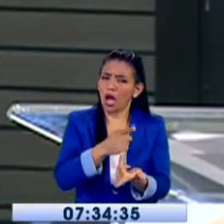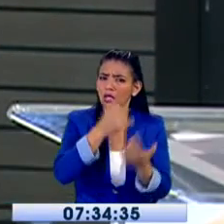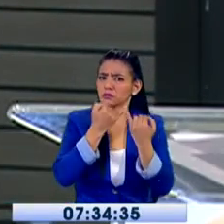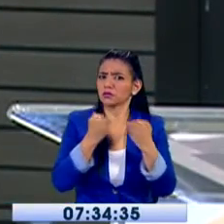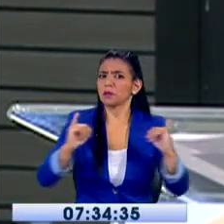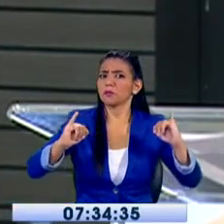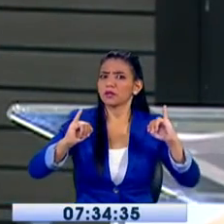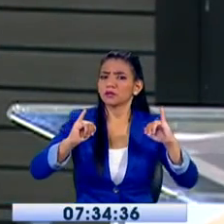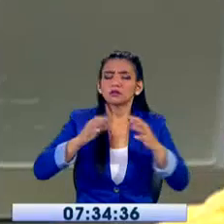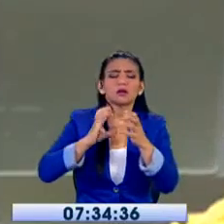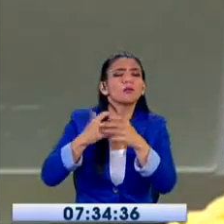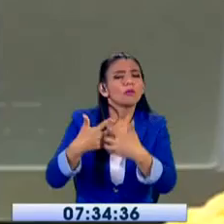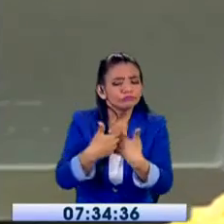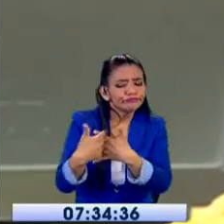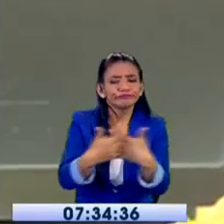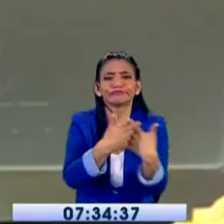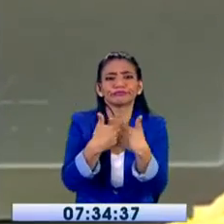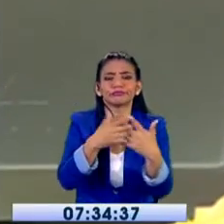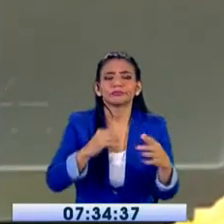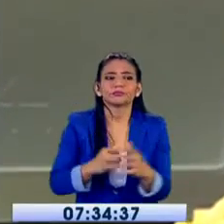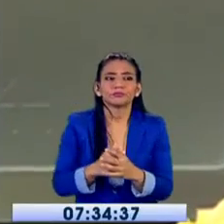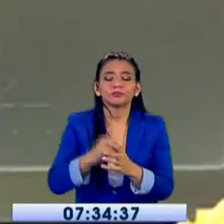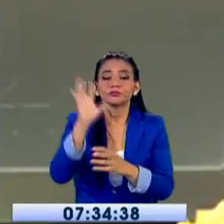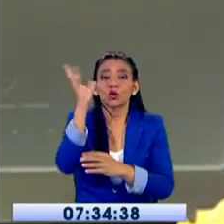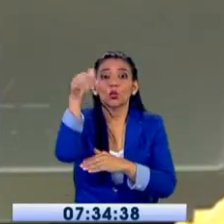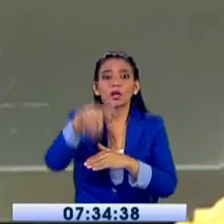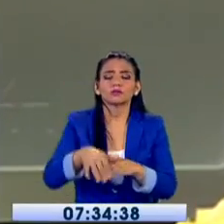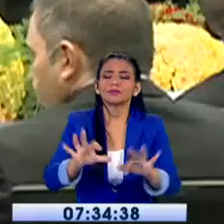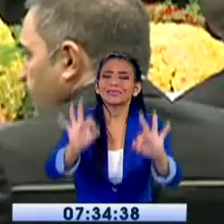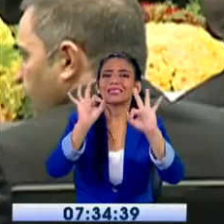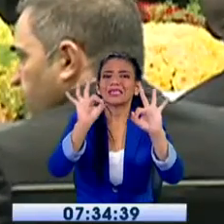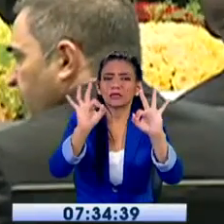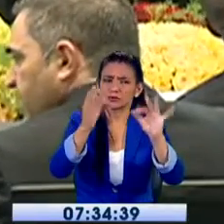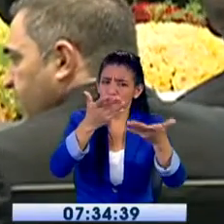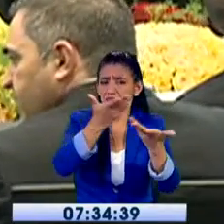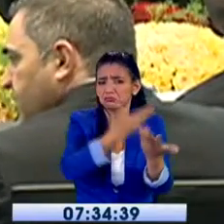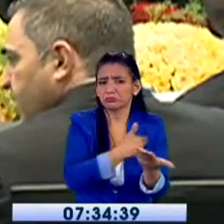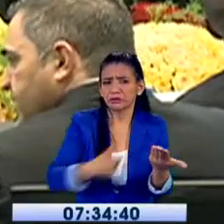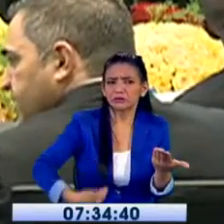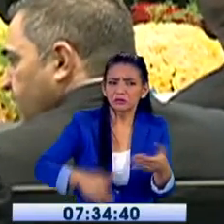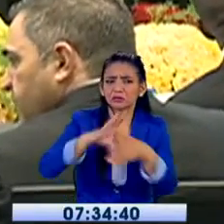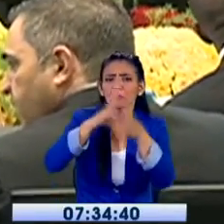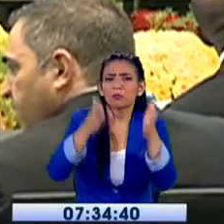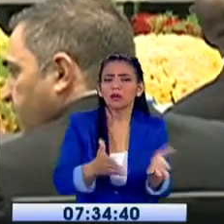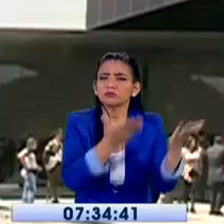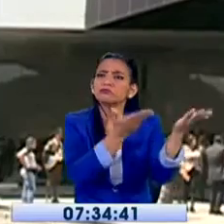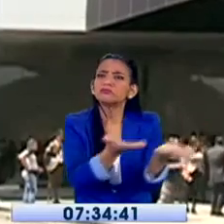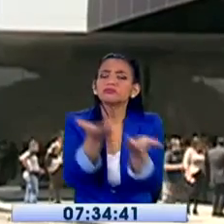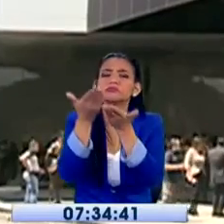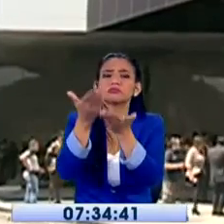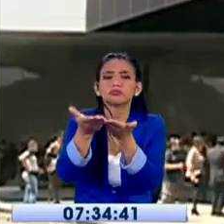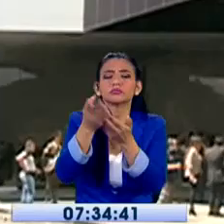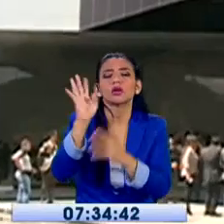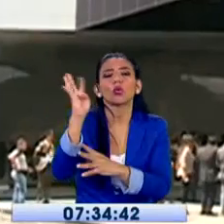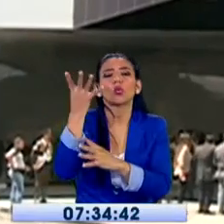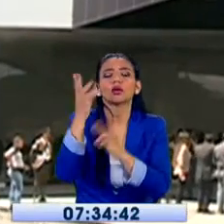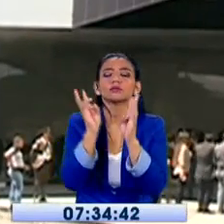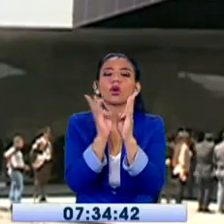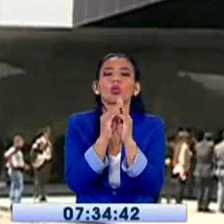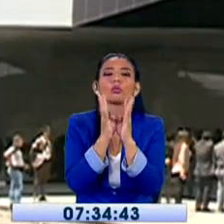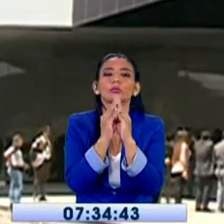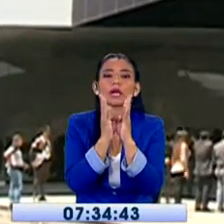y como hermanos. En la sede de UNASUR todo está listo para recibir a los mandatarios de Latinoamérica en la cuarta cumbre de la